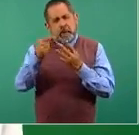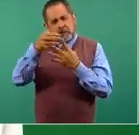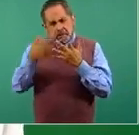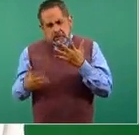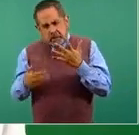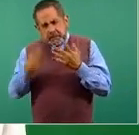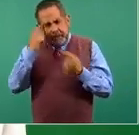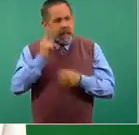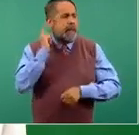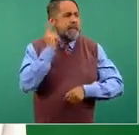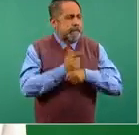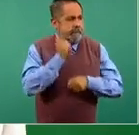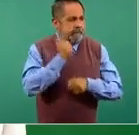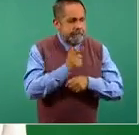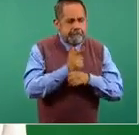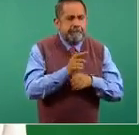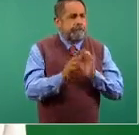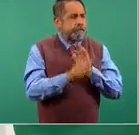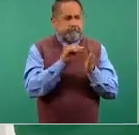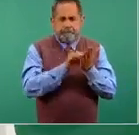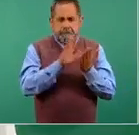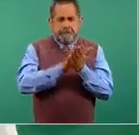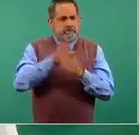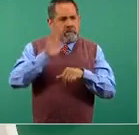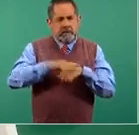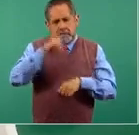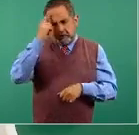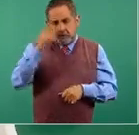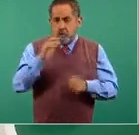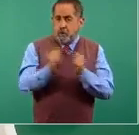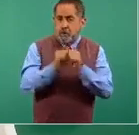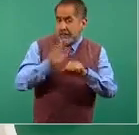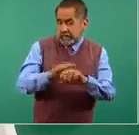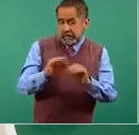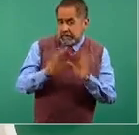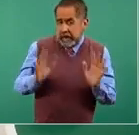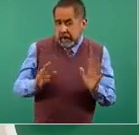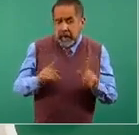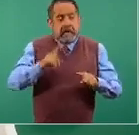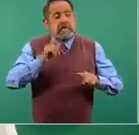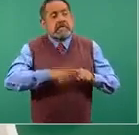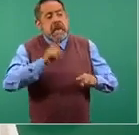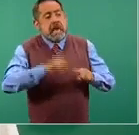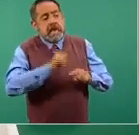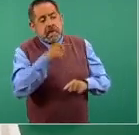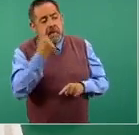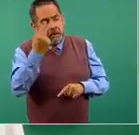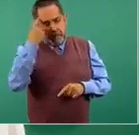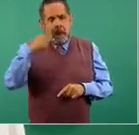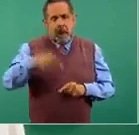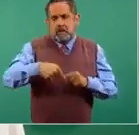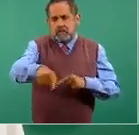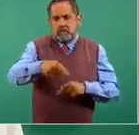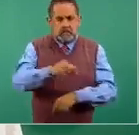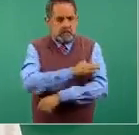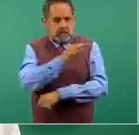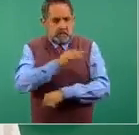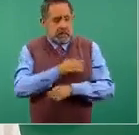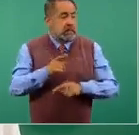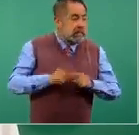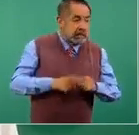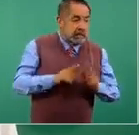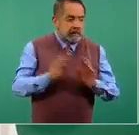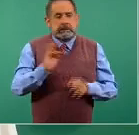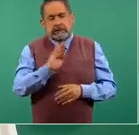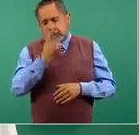el tener una identificación facilitada y clara del personal que está en riesgo COVID